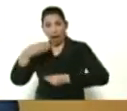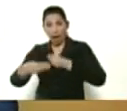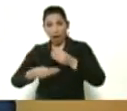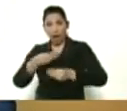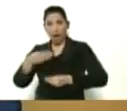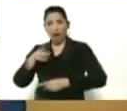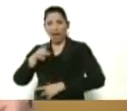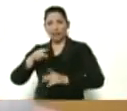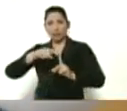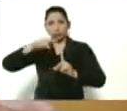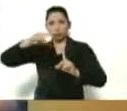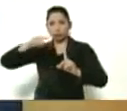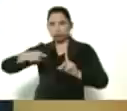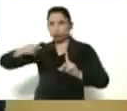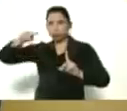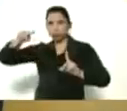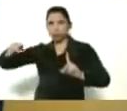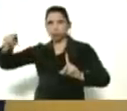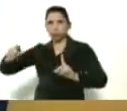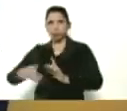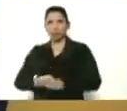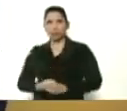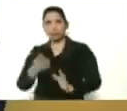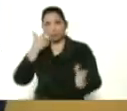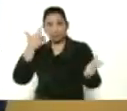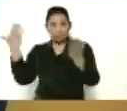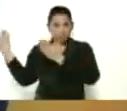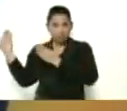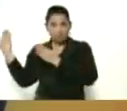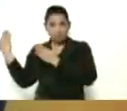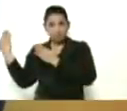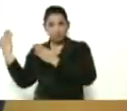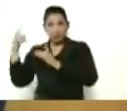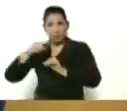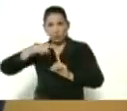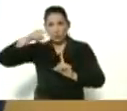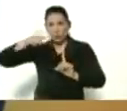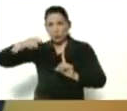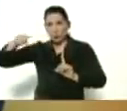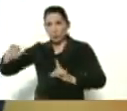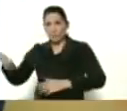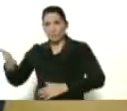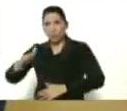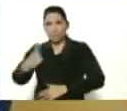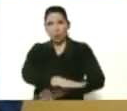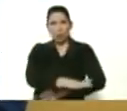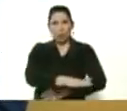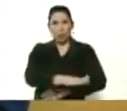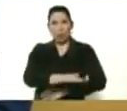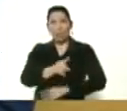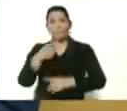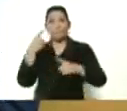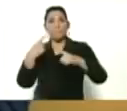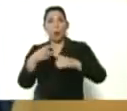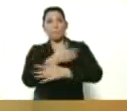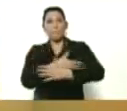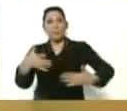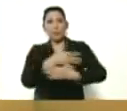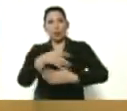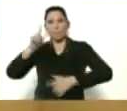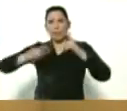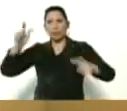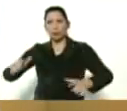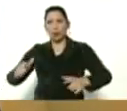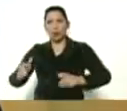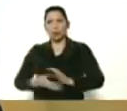pues esas curvas exponenciales. Aquí está una curva de mortalidad por millón de habitantes, porque en